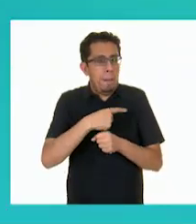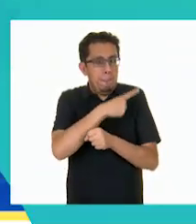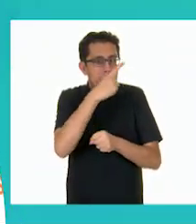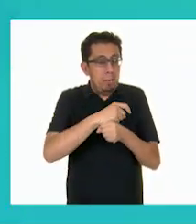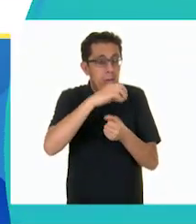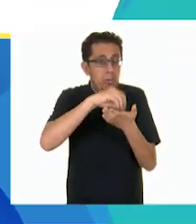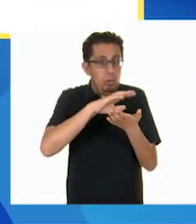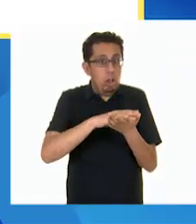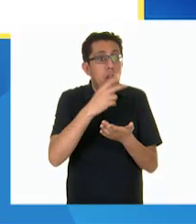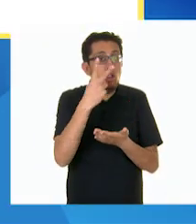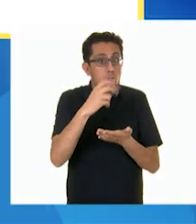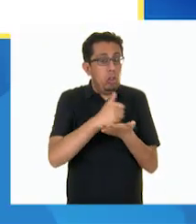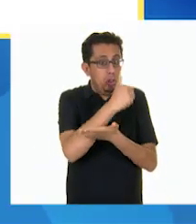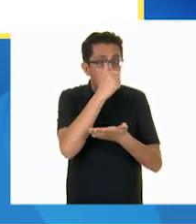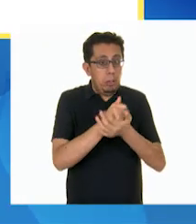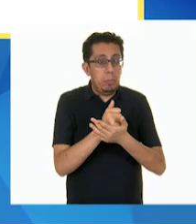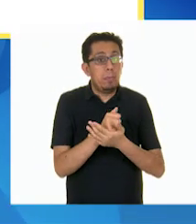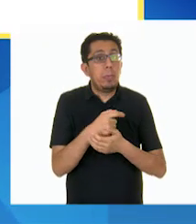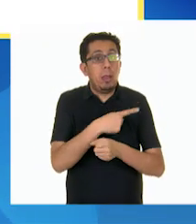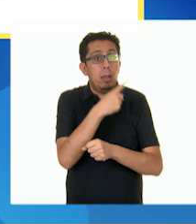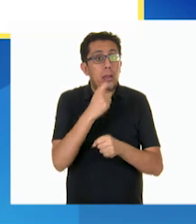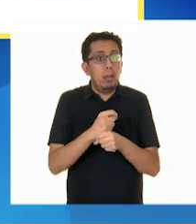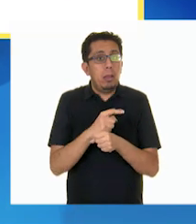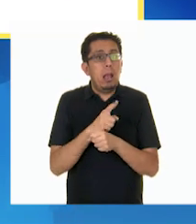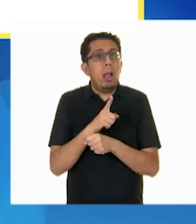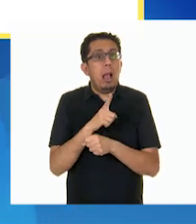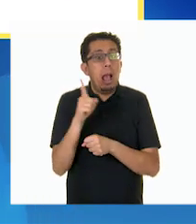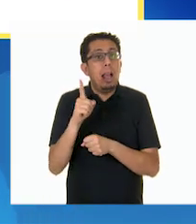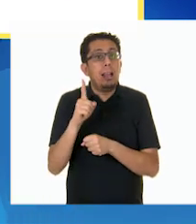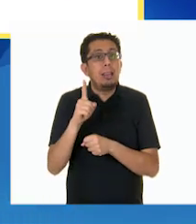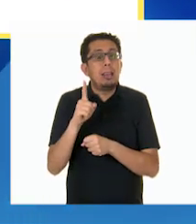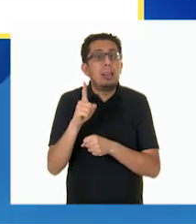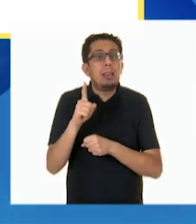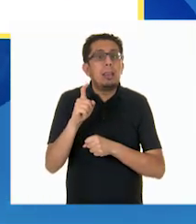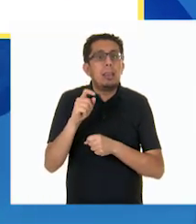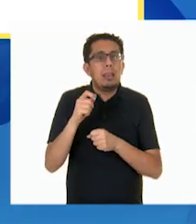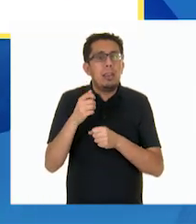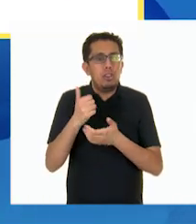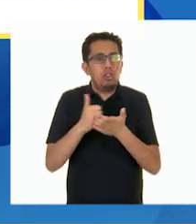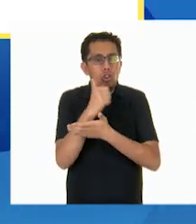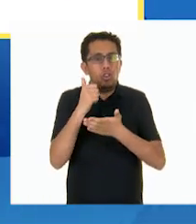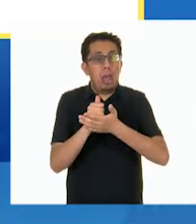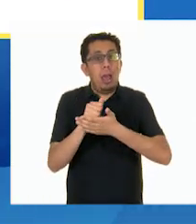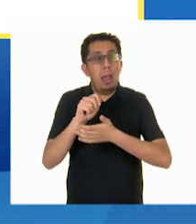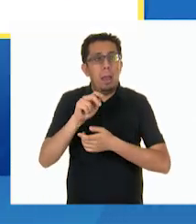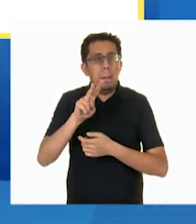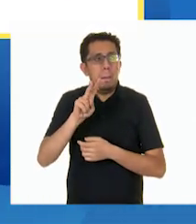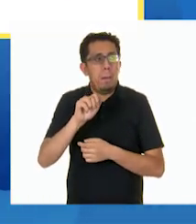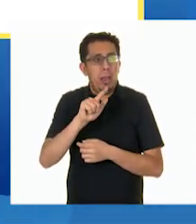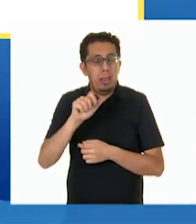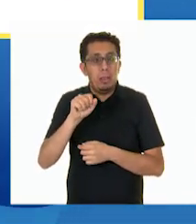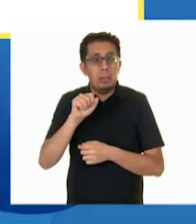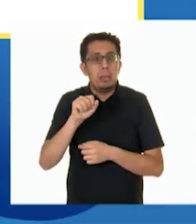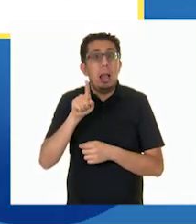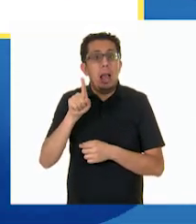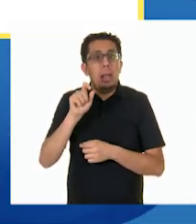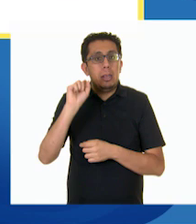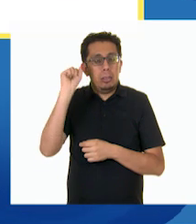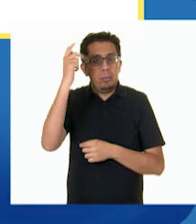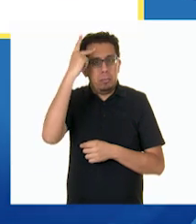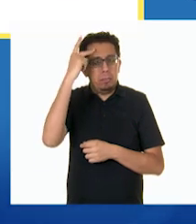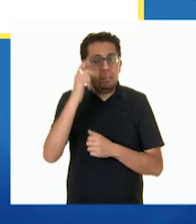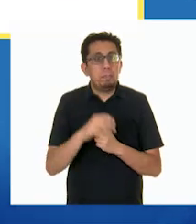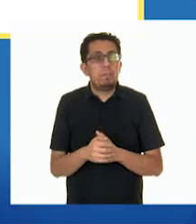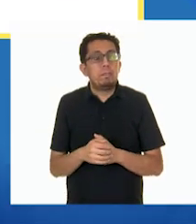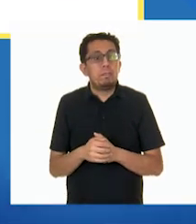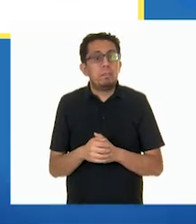Son 2 ciudades. Sí. La primera es en Ciudad Valle, San Luis Potosí. Tenemos desde marzo 1 hasta marzo 10.